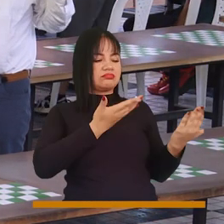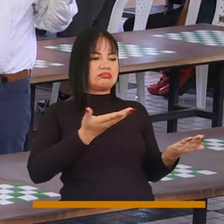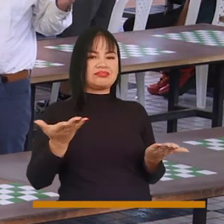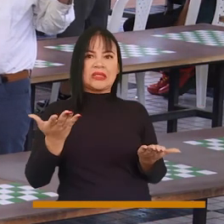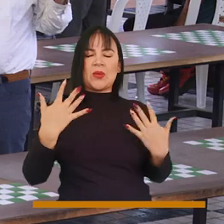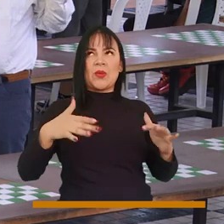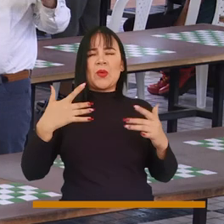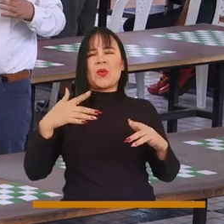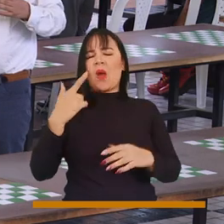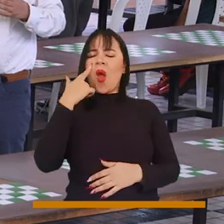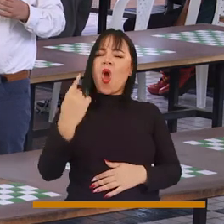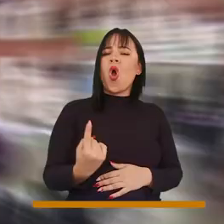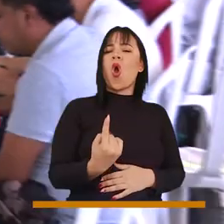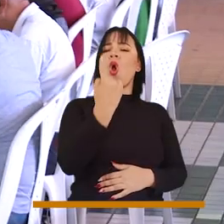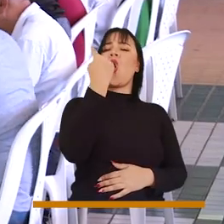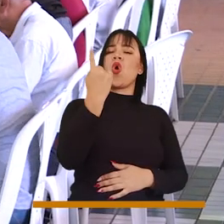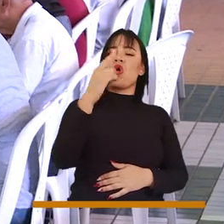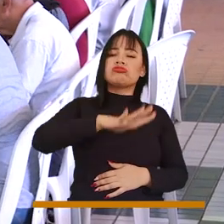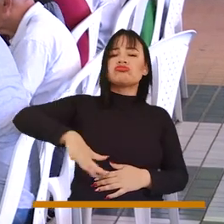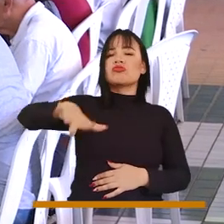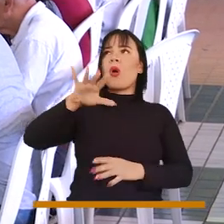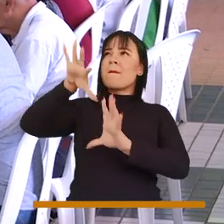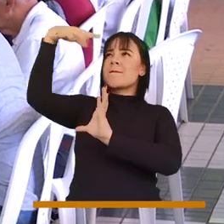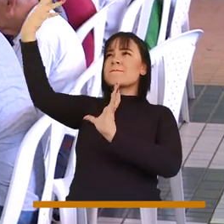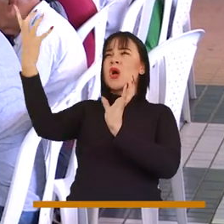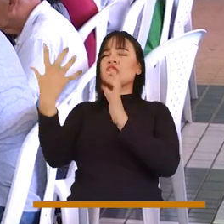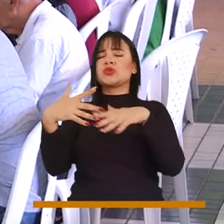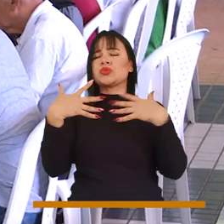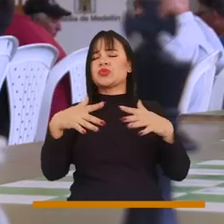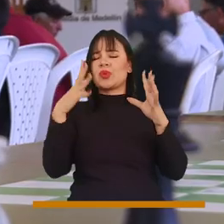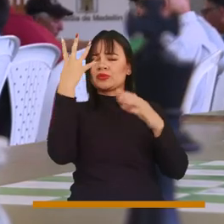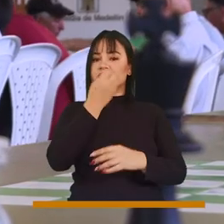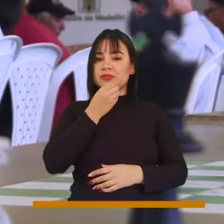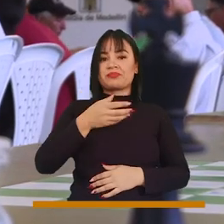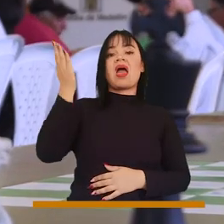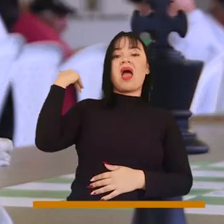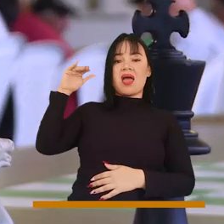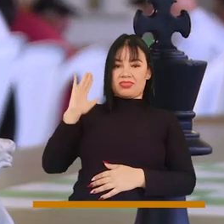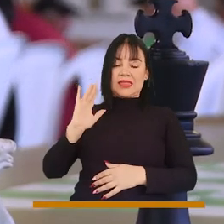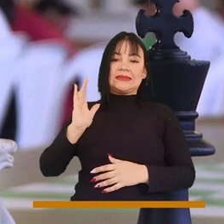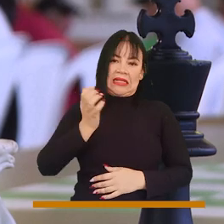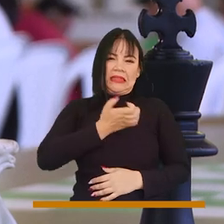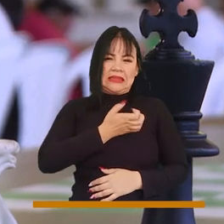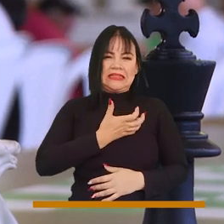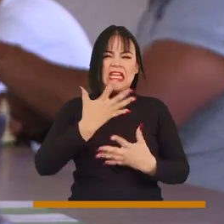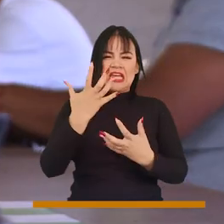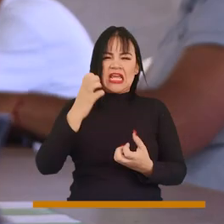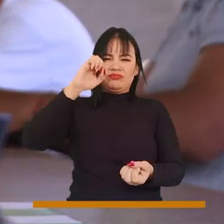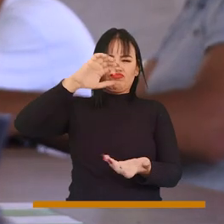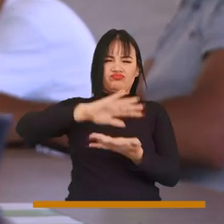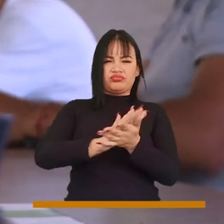este espectacular escenario único a nivel mundial, el Parque del Ajedrez. Un escenario que la administración de Daniel